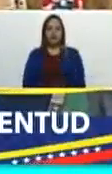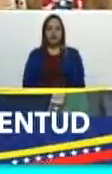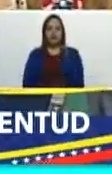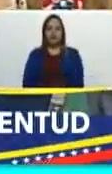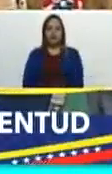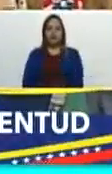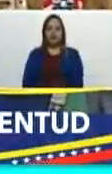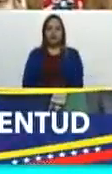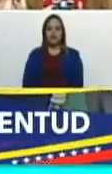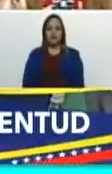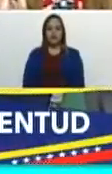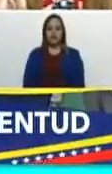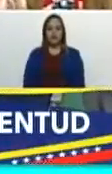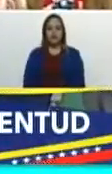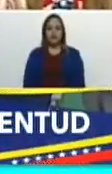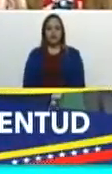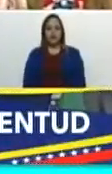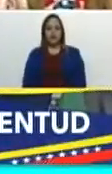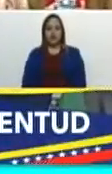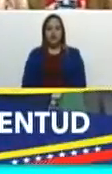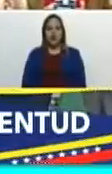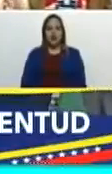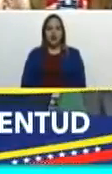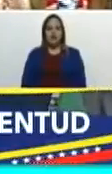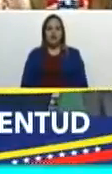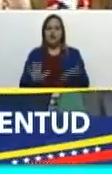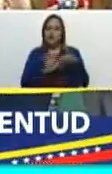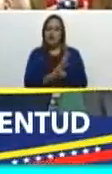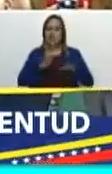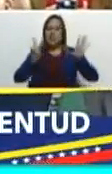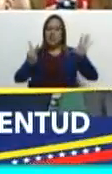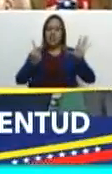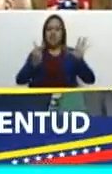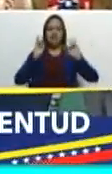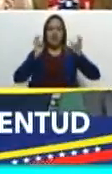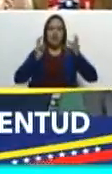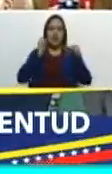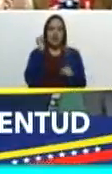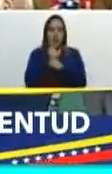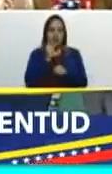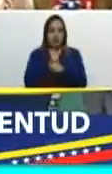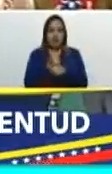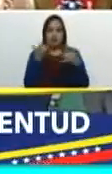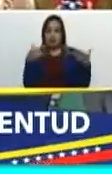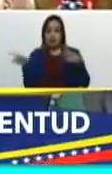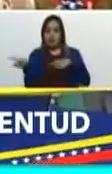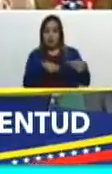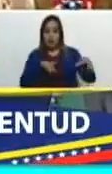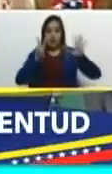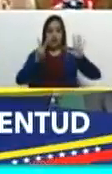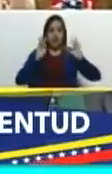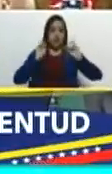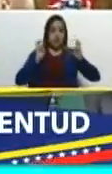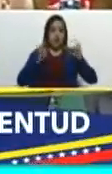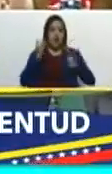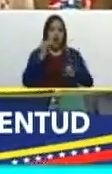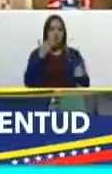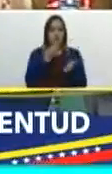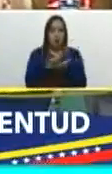en cuanto a 7 temas que han trabajado. Y ya en los 7 temas hay propuestas de acción